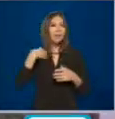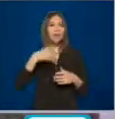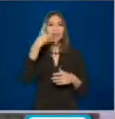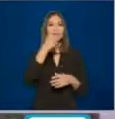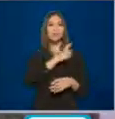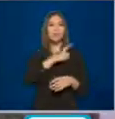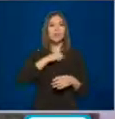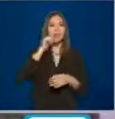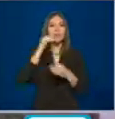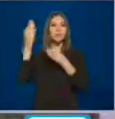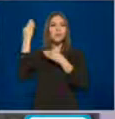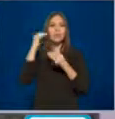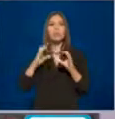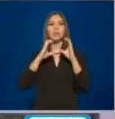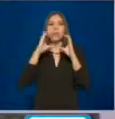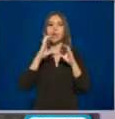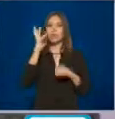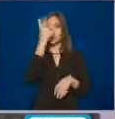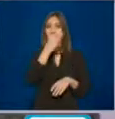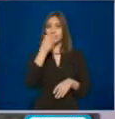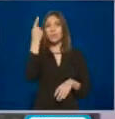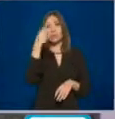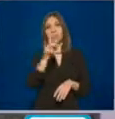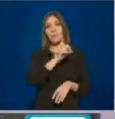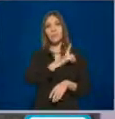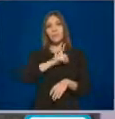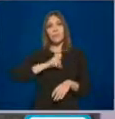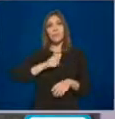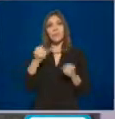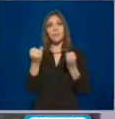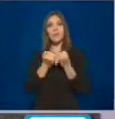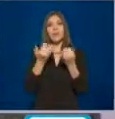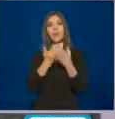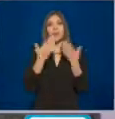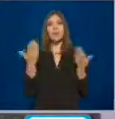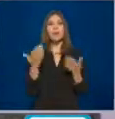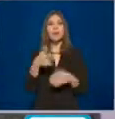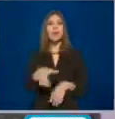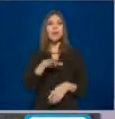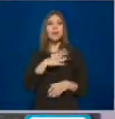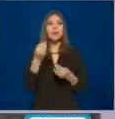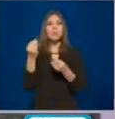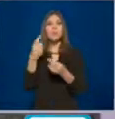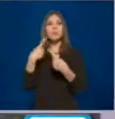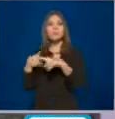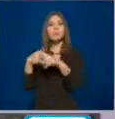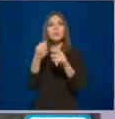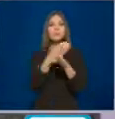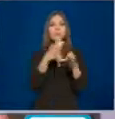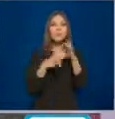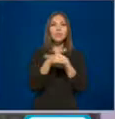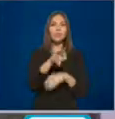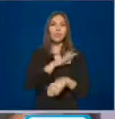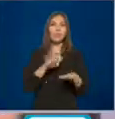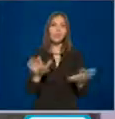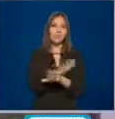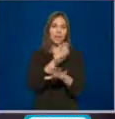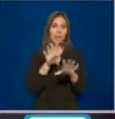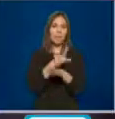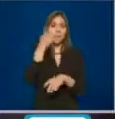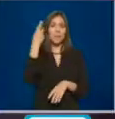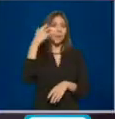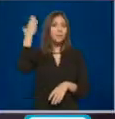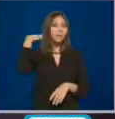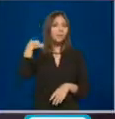mantenerlo lindo, cuidado, pero sobre todo hay que atrevernos porque al final hoy hay tanta posibilidad de cambiar. Sí. Y el cabello tiene